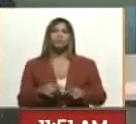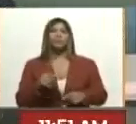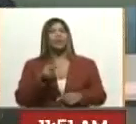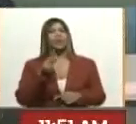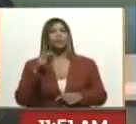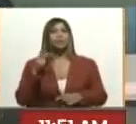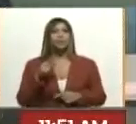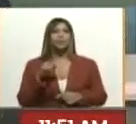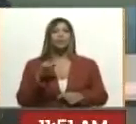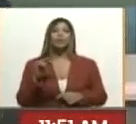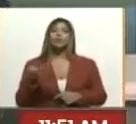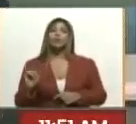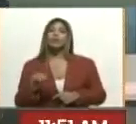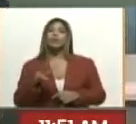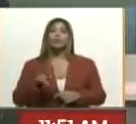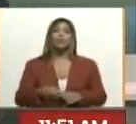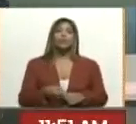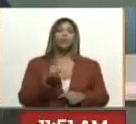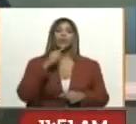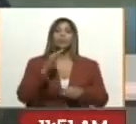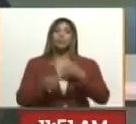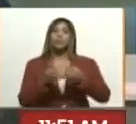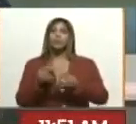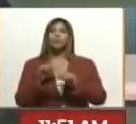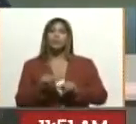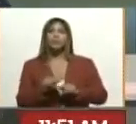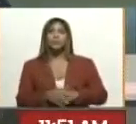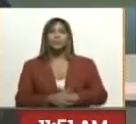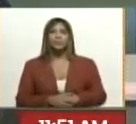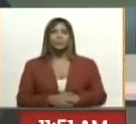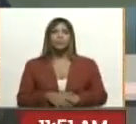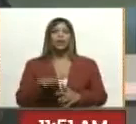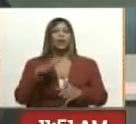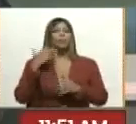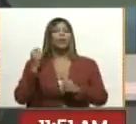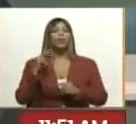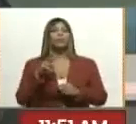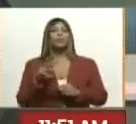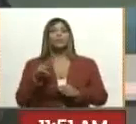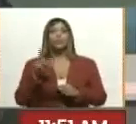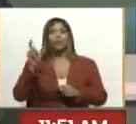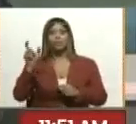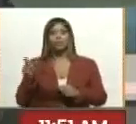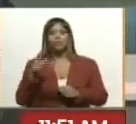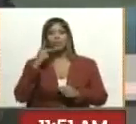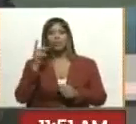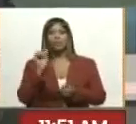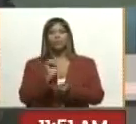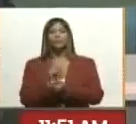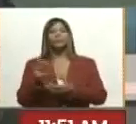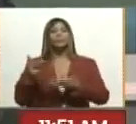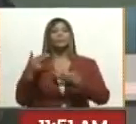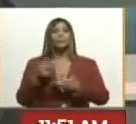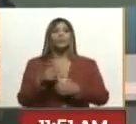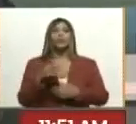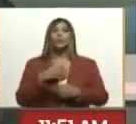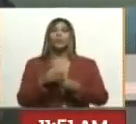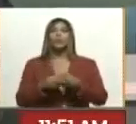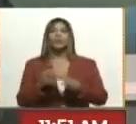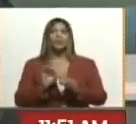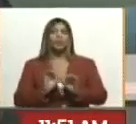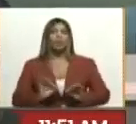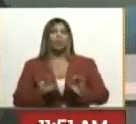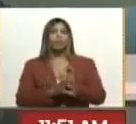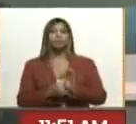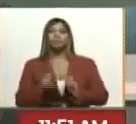la República, Iván Gil, destacaba y ratificaba que el embajador venezolano Saab se encuentra secuestrado y que no ha cometido ningún tipo